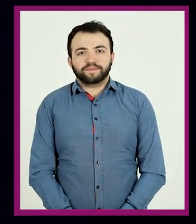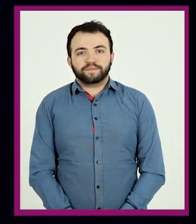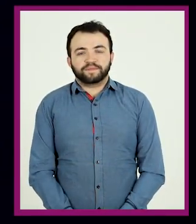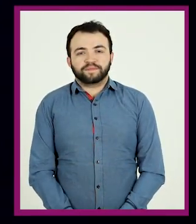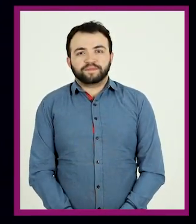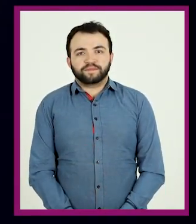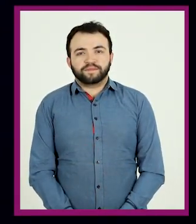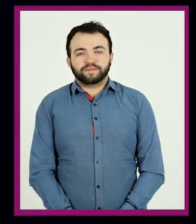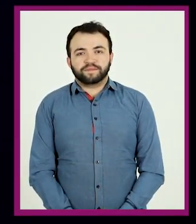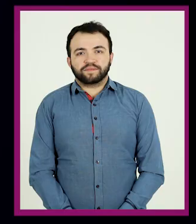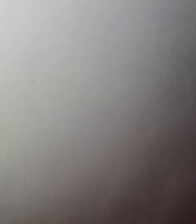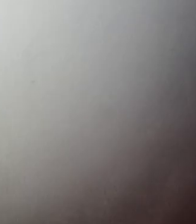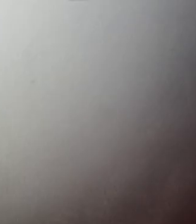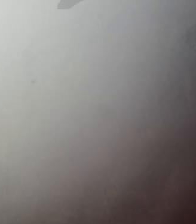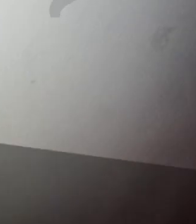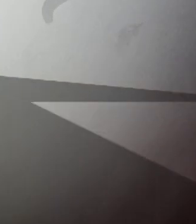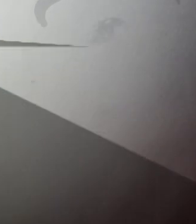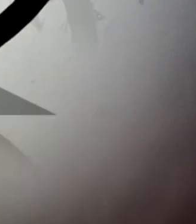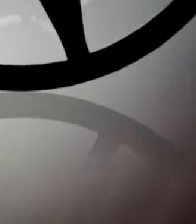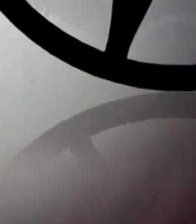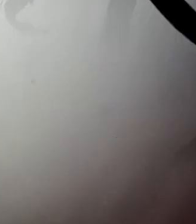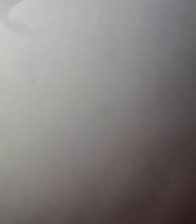humanización.